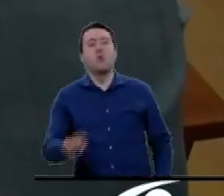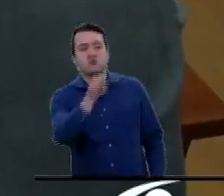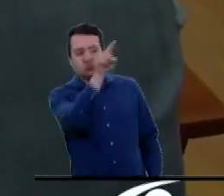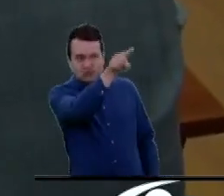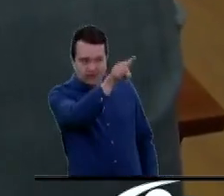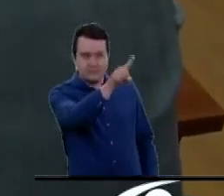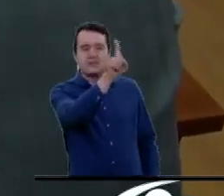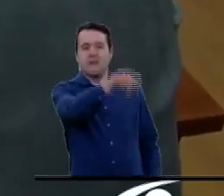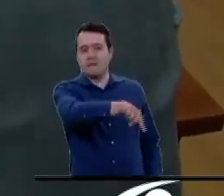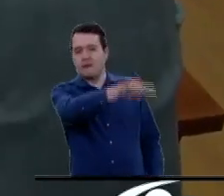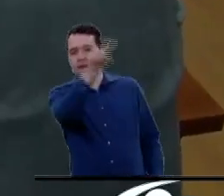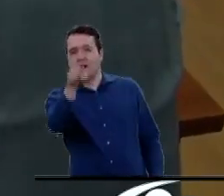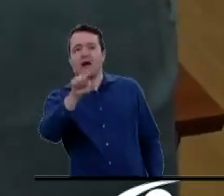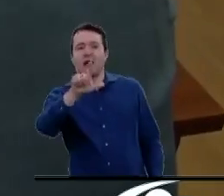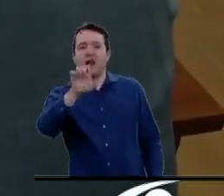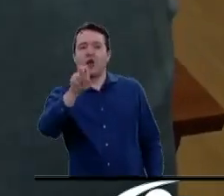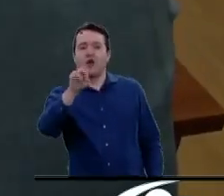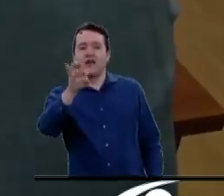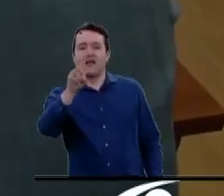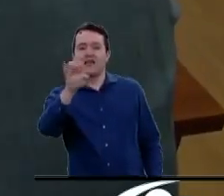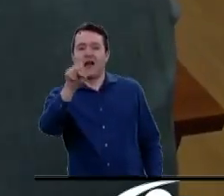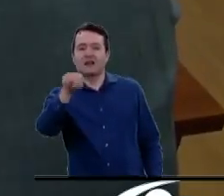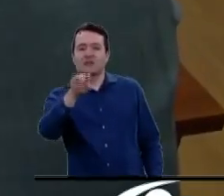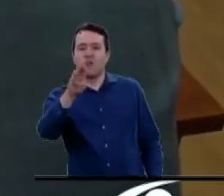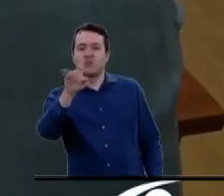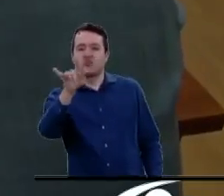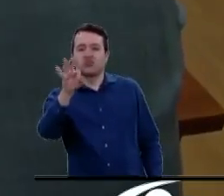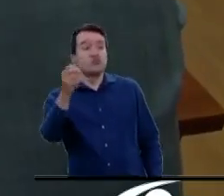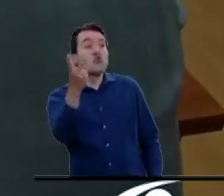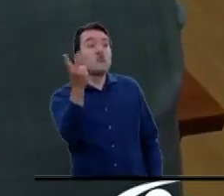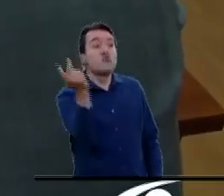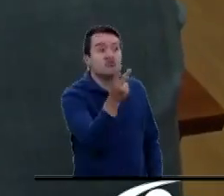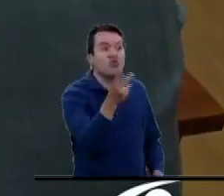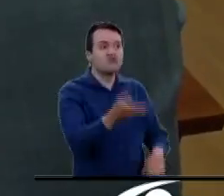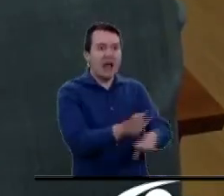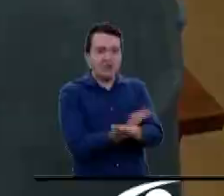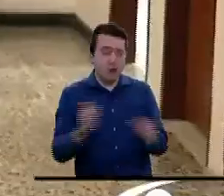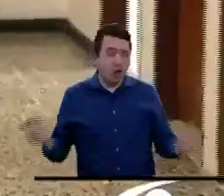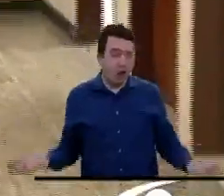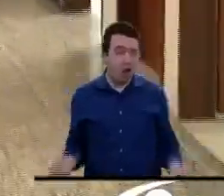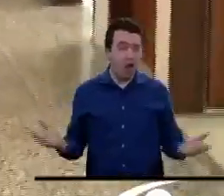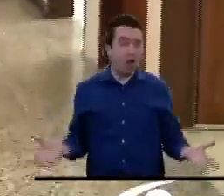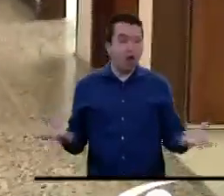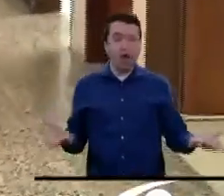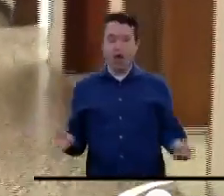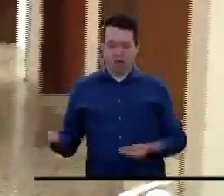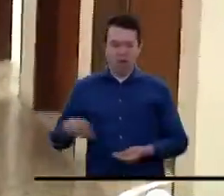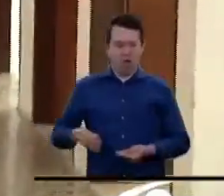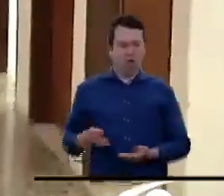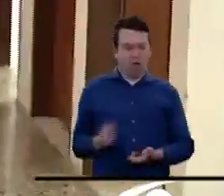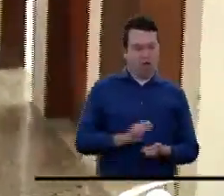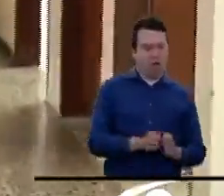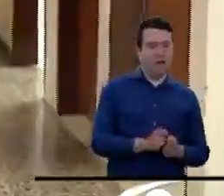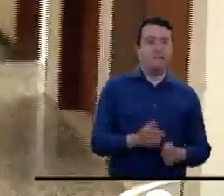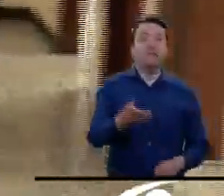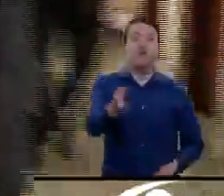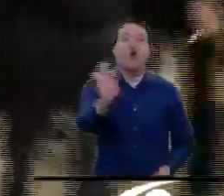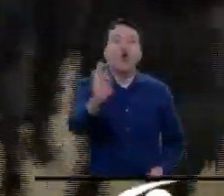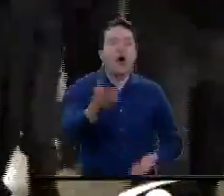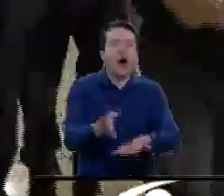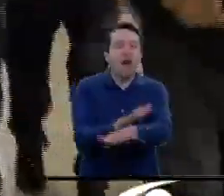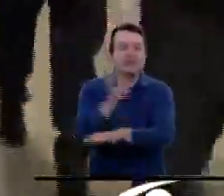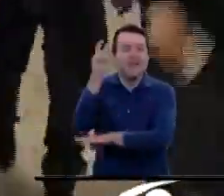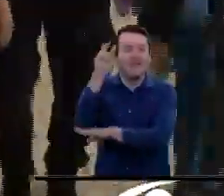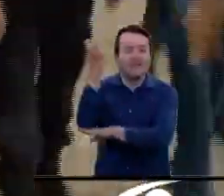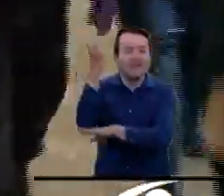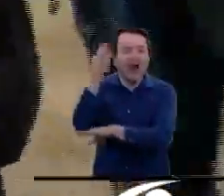Martínez promovieron y dirigieron una organización criminal. ¿O qué me dicen del fiscal anticorrupción que